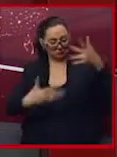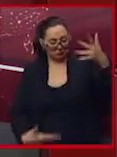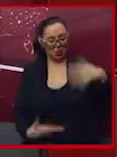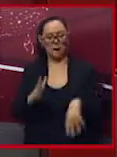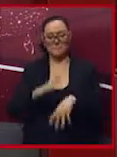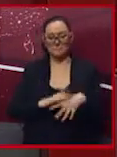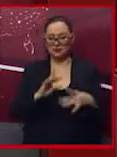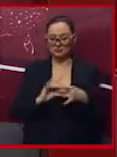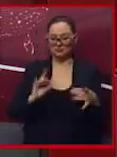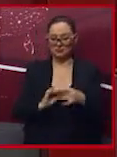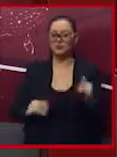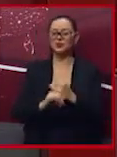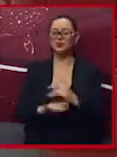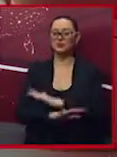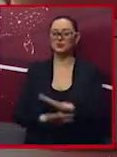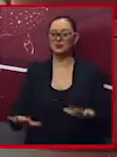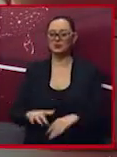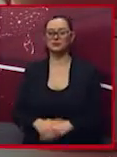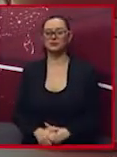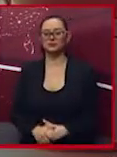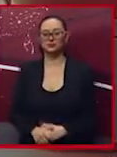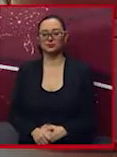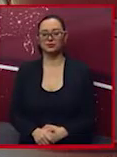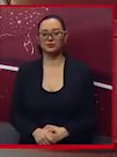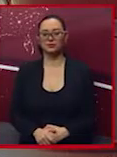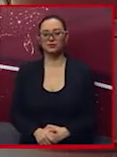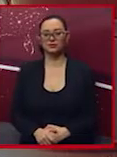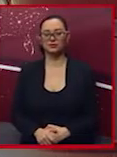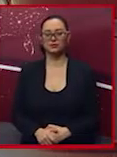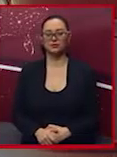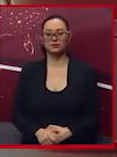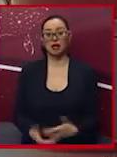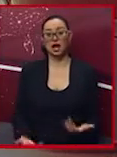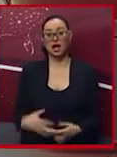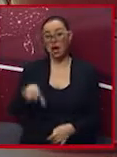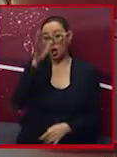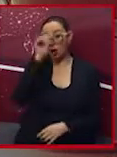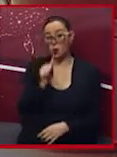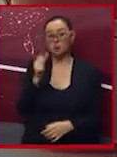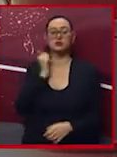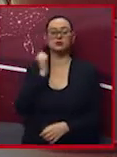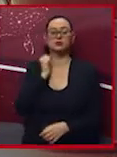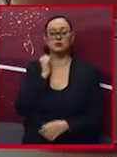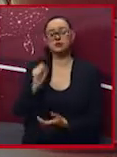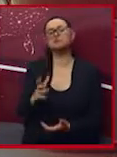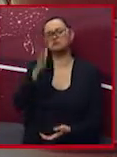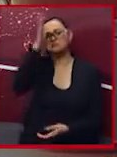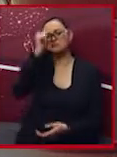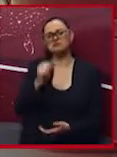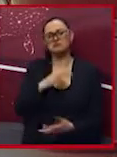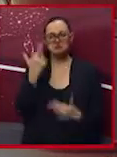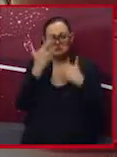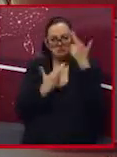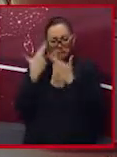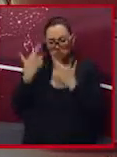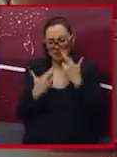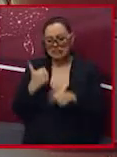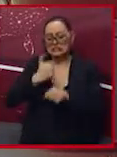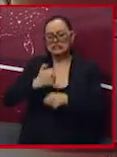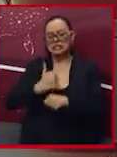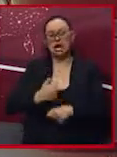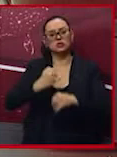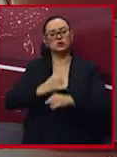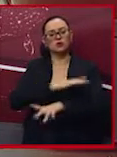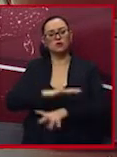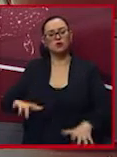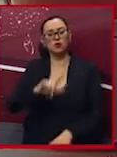Vamos de inmediato con la información. Bueno, conforme al acuerdo aprobado por el Senado de la República para el análisis de la glosa del sexto informe